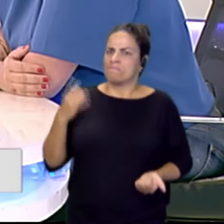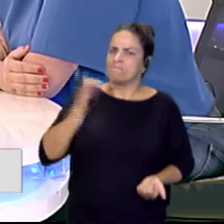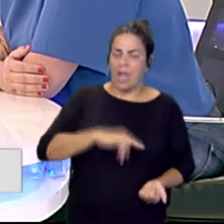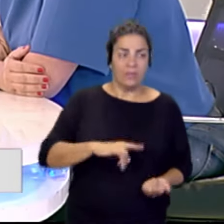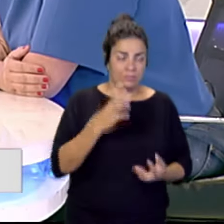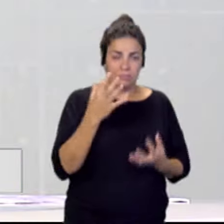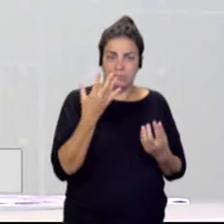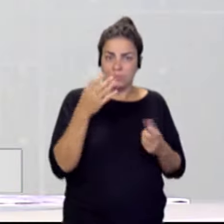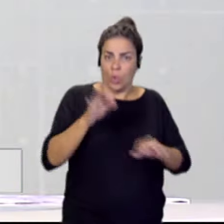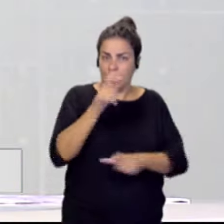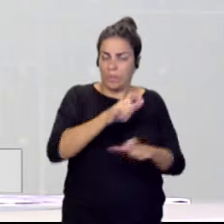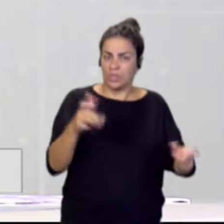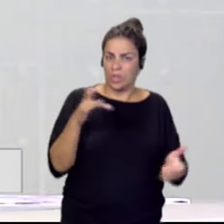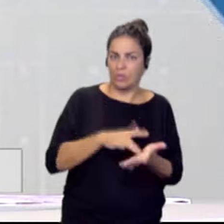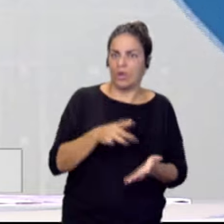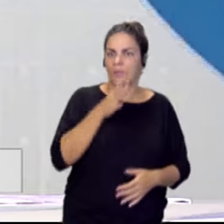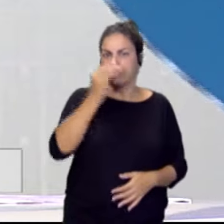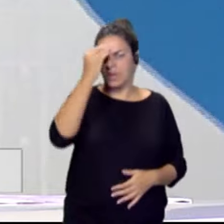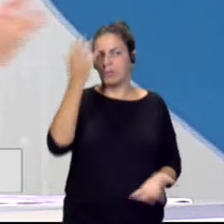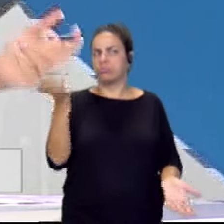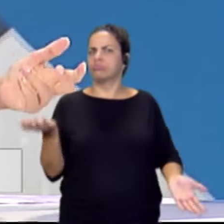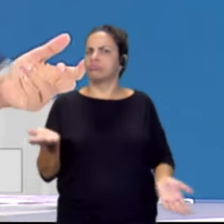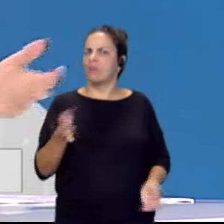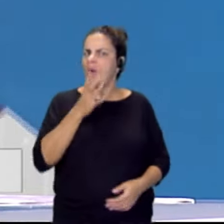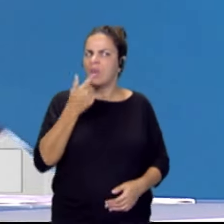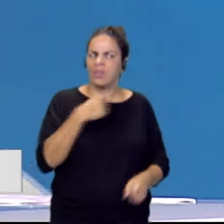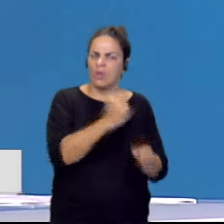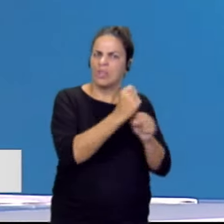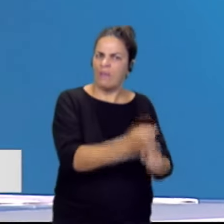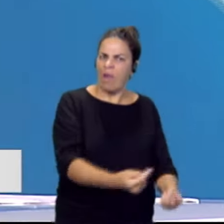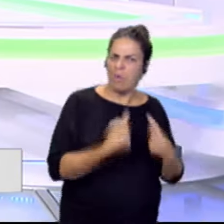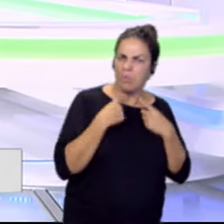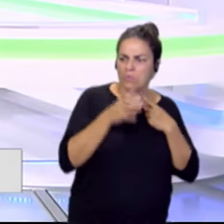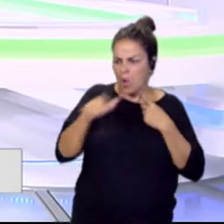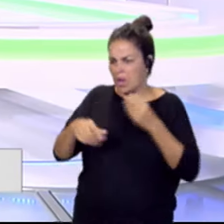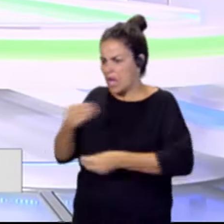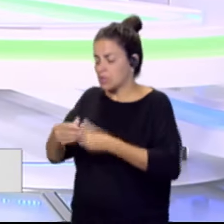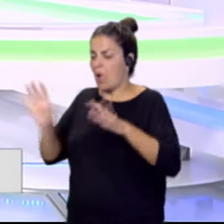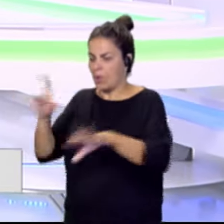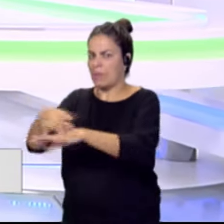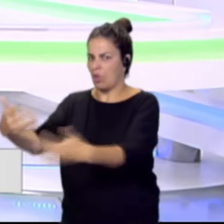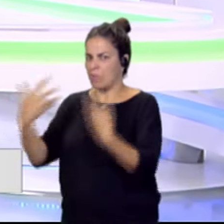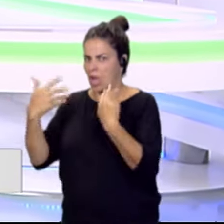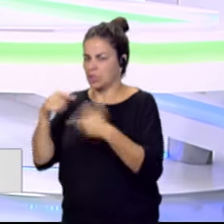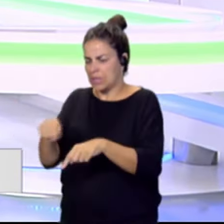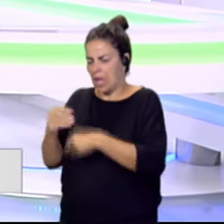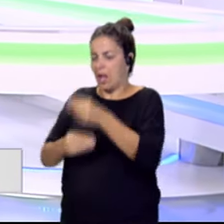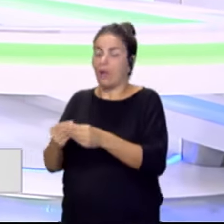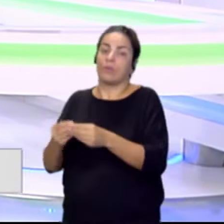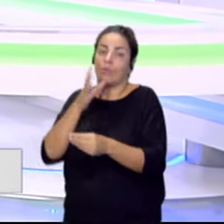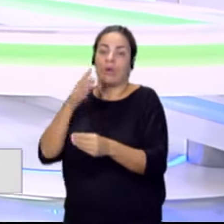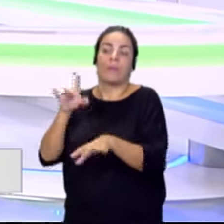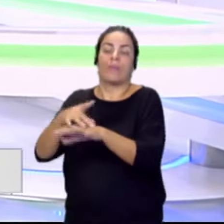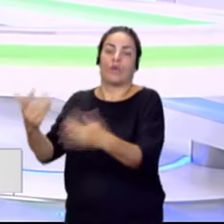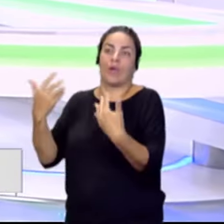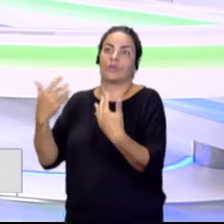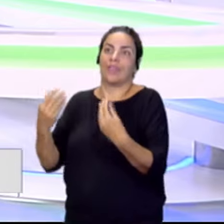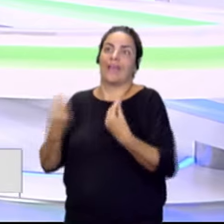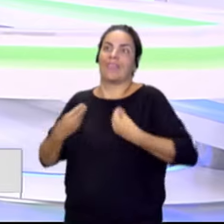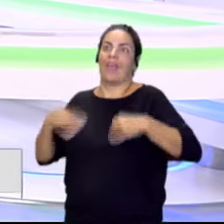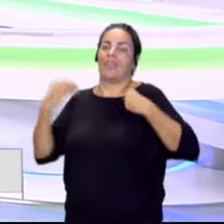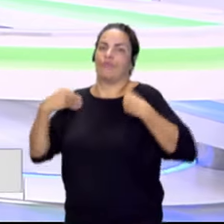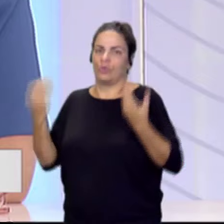imagino, sí, ¿no? Que dices, uf, a ver si ahora voy a perder el puesto de trabajo porque estoy haciendo esto, que es lo que me ha recomendado el médico, que es disfrutar un poquitito de la pero vida. Pero ahí está,